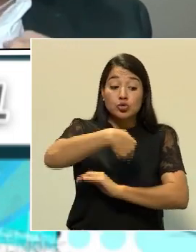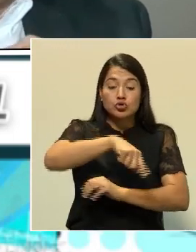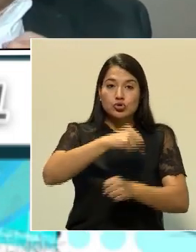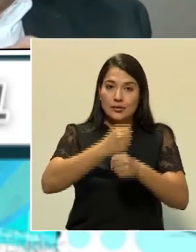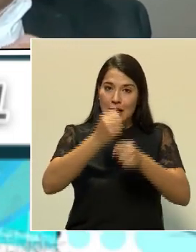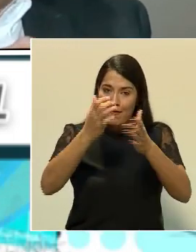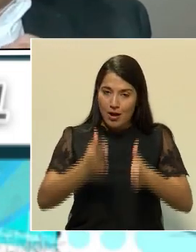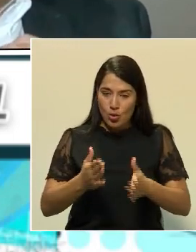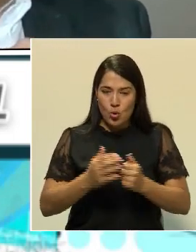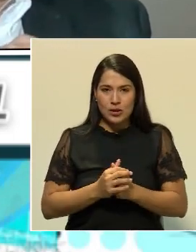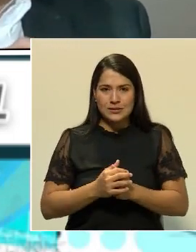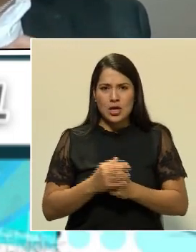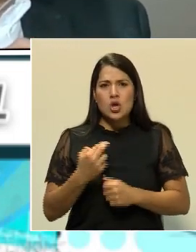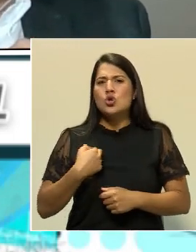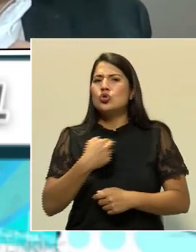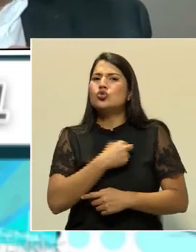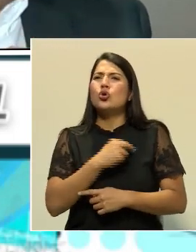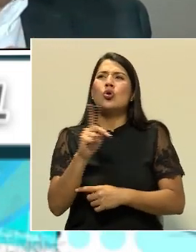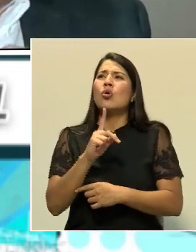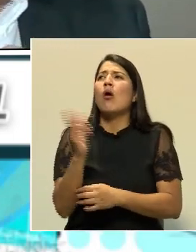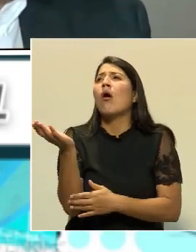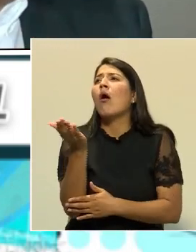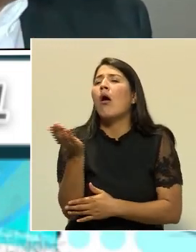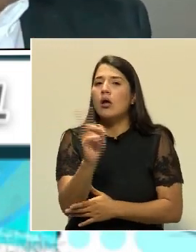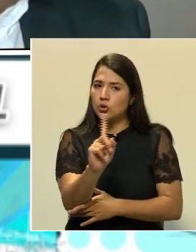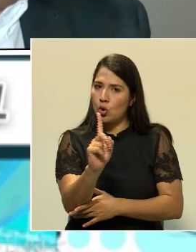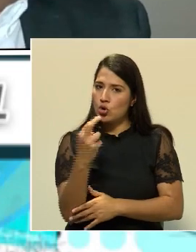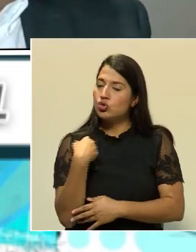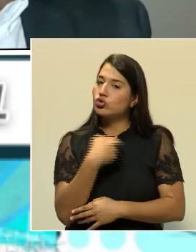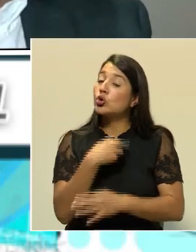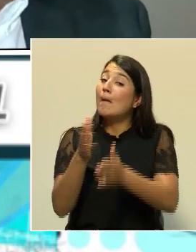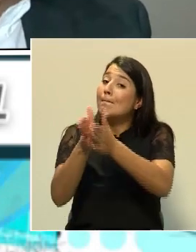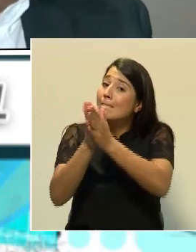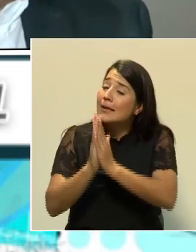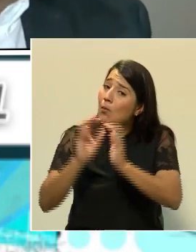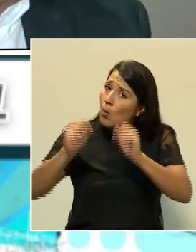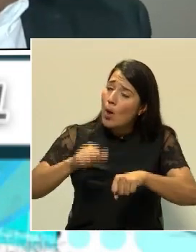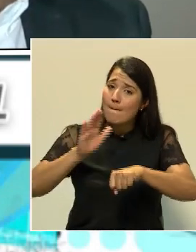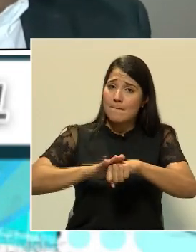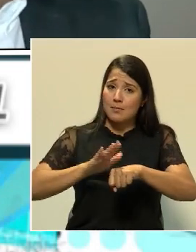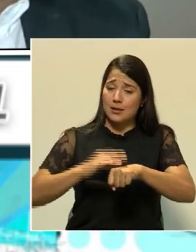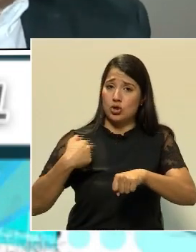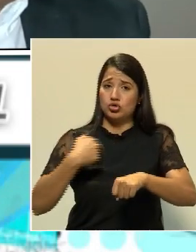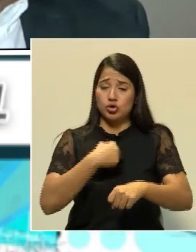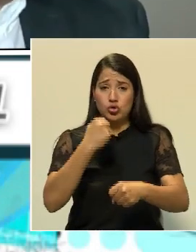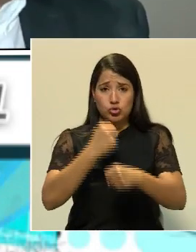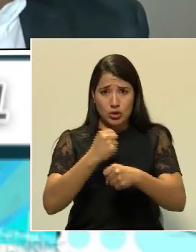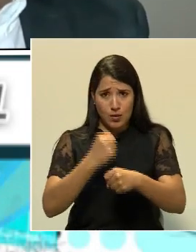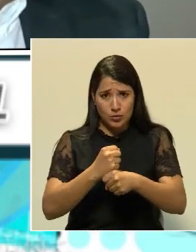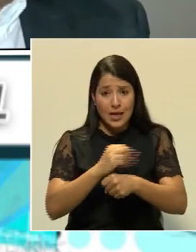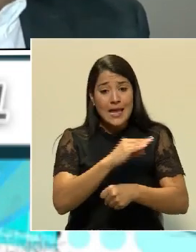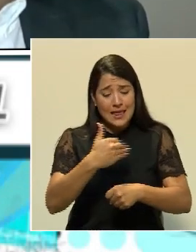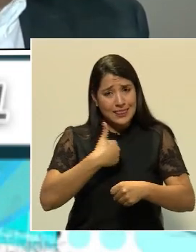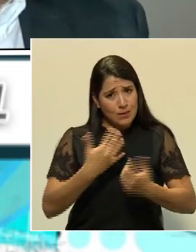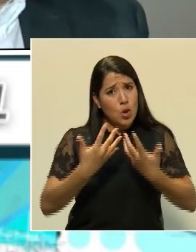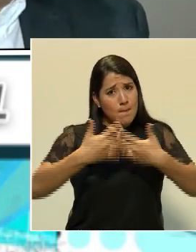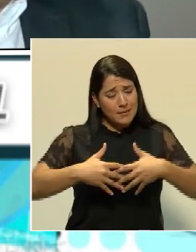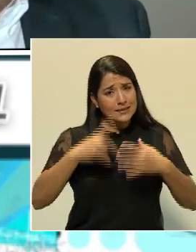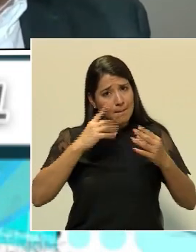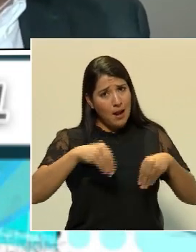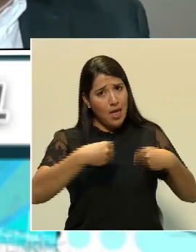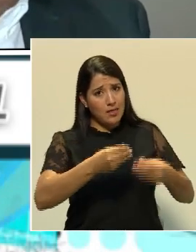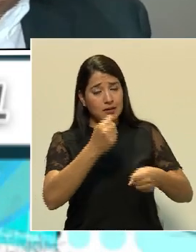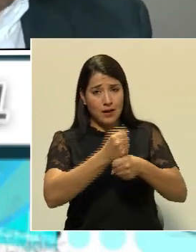No estamos mendigando, estamos pidiendo que nos dejen trabajar y tenemos empresa para poner a trabajar a